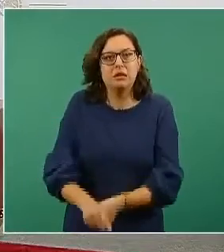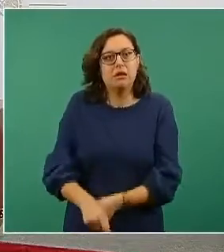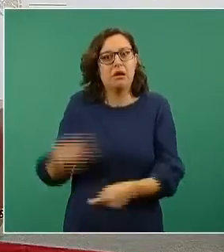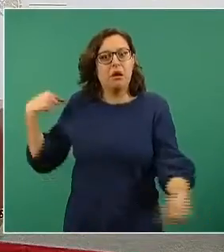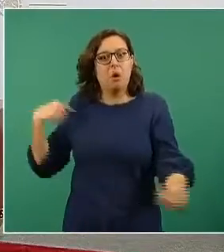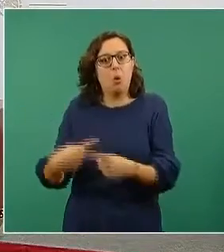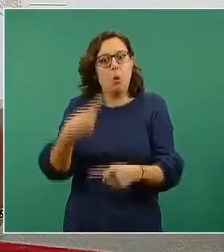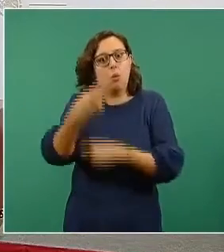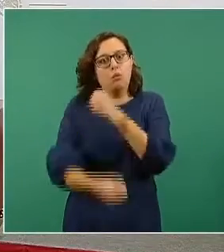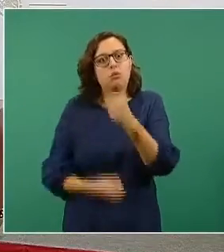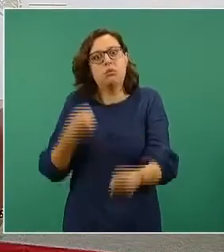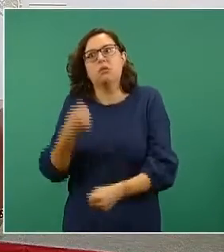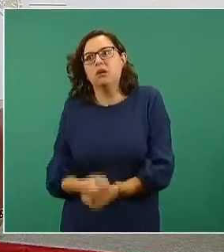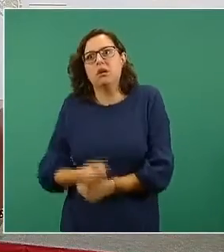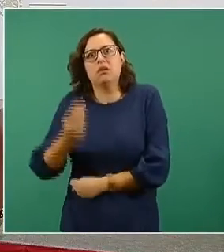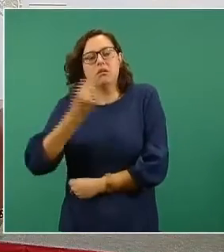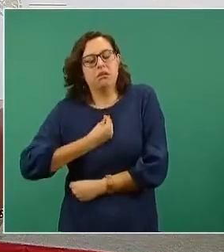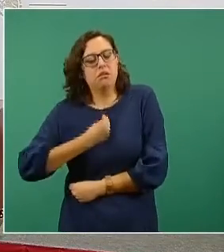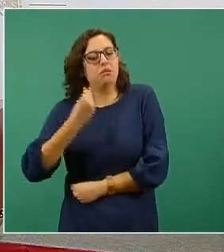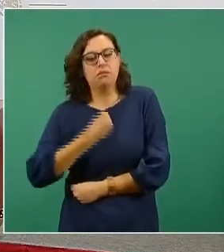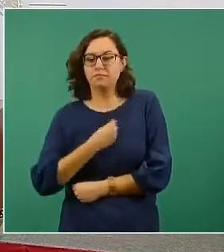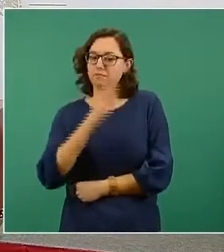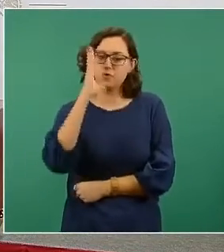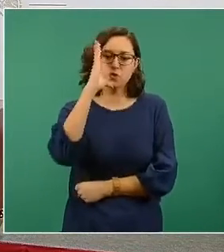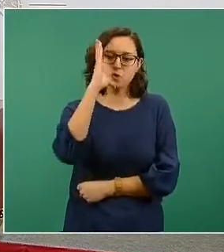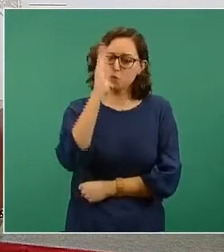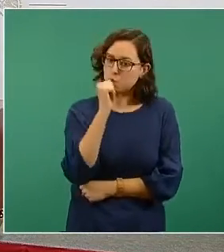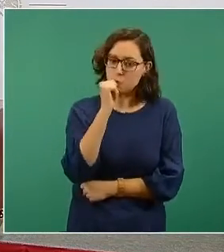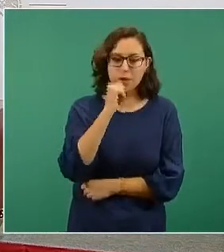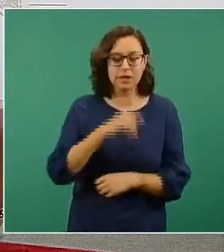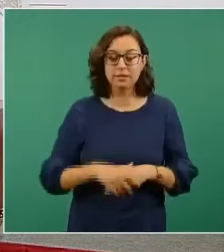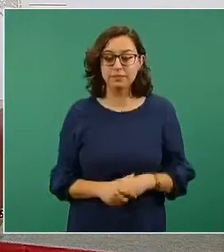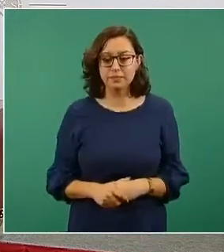su movilidad. Hay que considerar lo social. Sí, doctor, por eso le preguntaba,